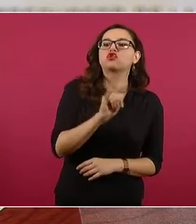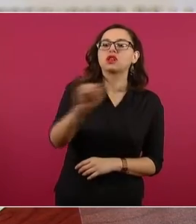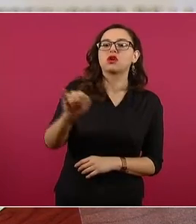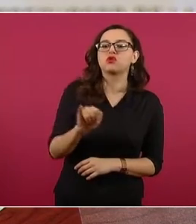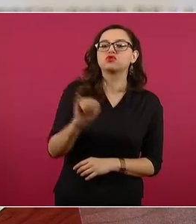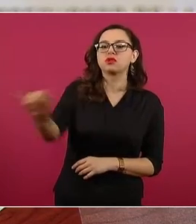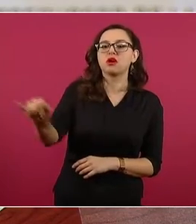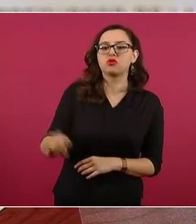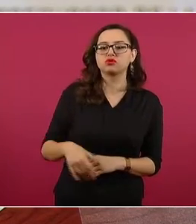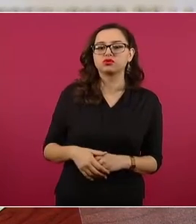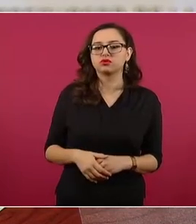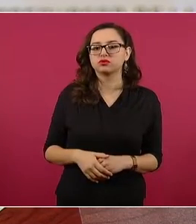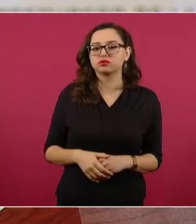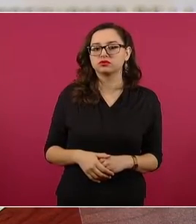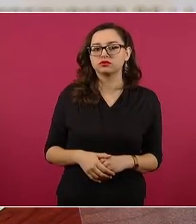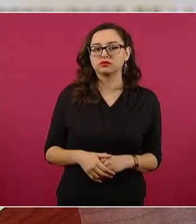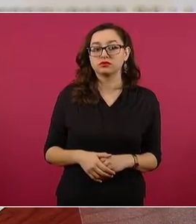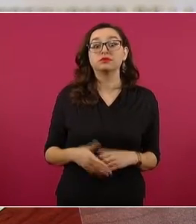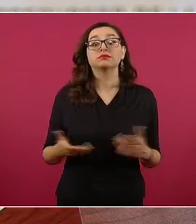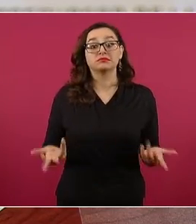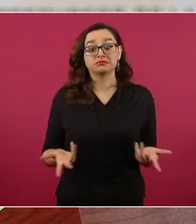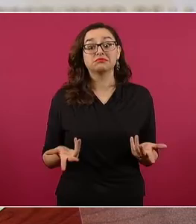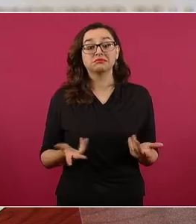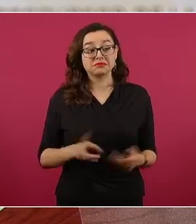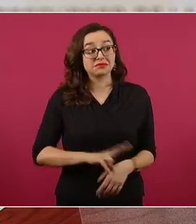Internet para Todos